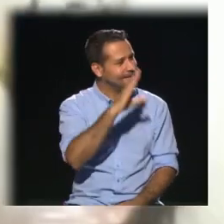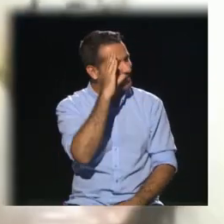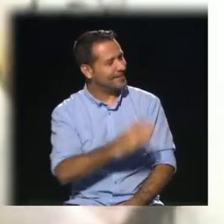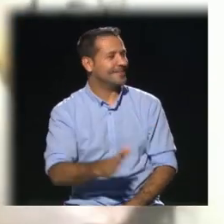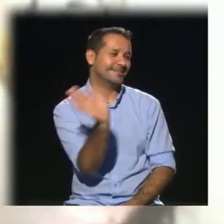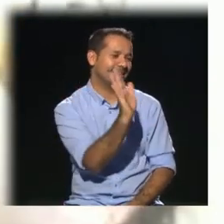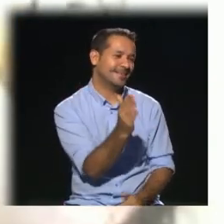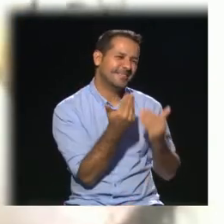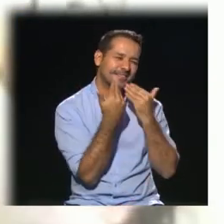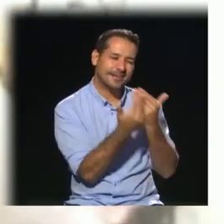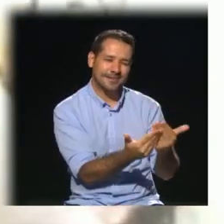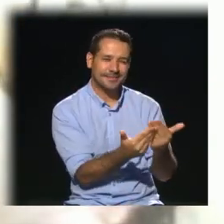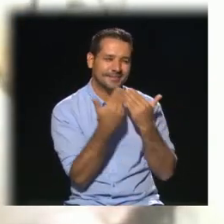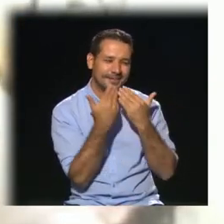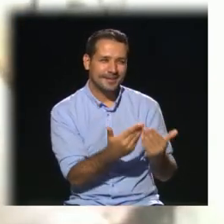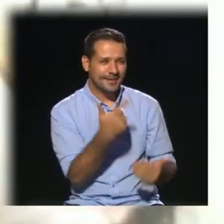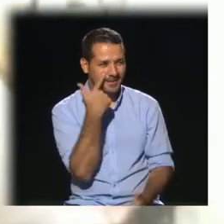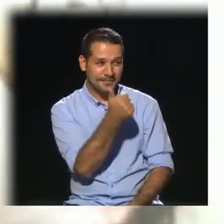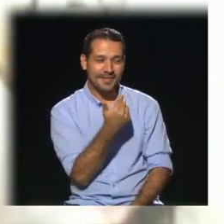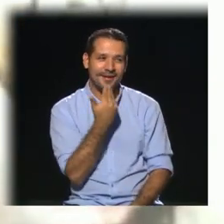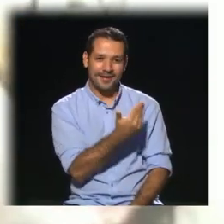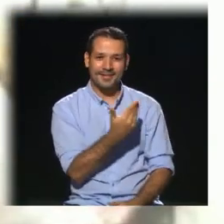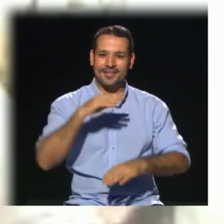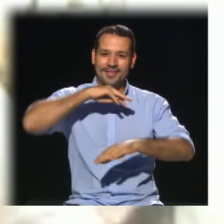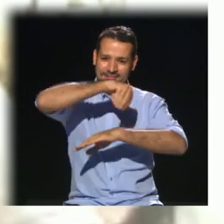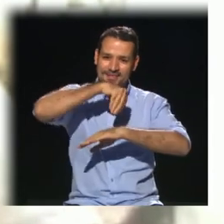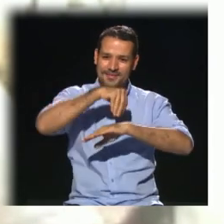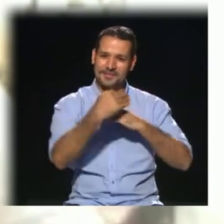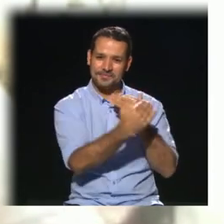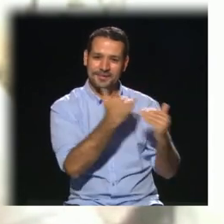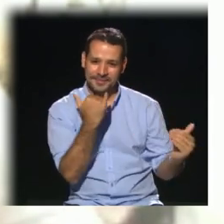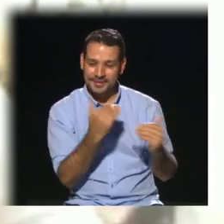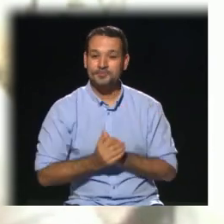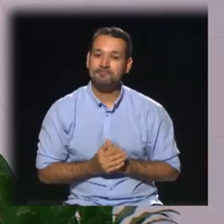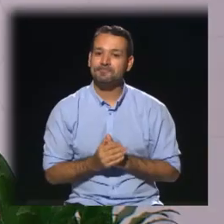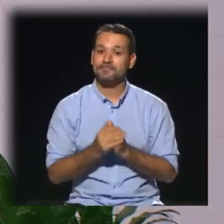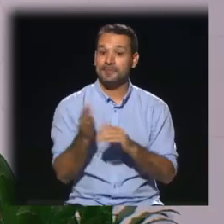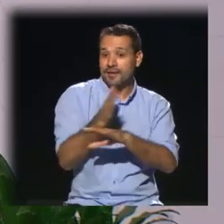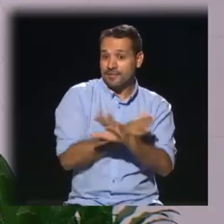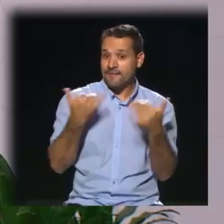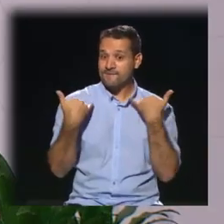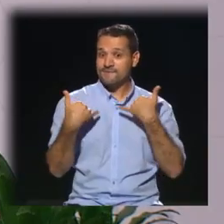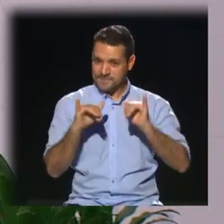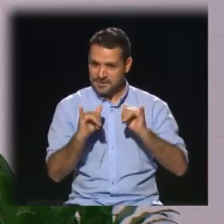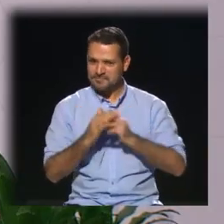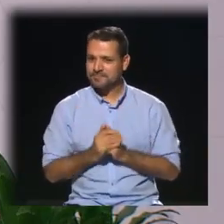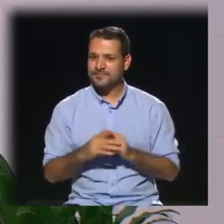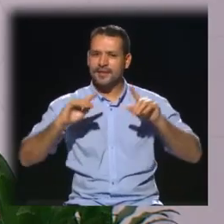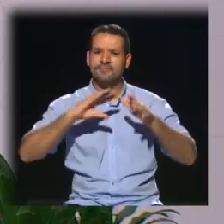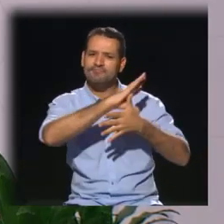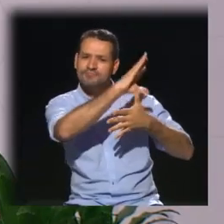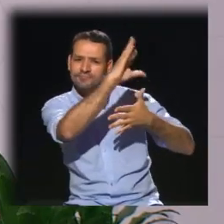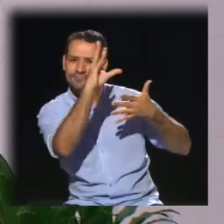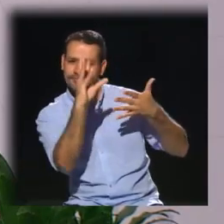hasta luego, que estén muy bien. Gracias a ustedes. Listo. Y antes de finalizar este bloque y hacer como una conclusión final